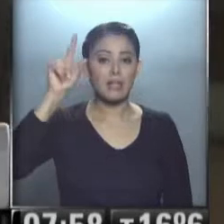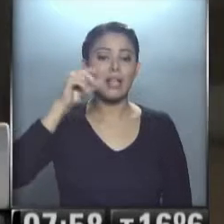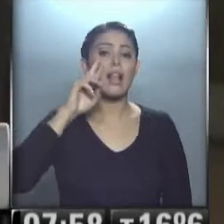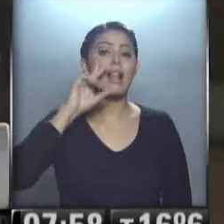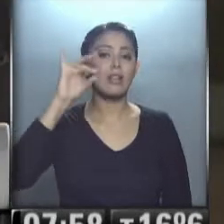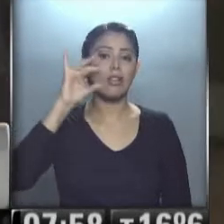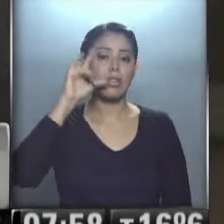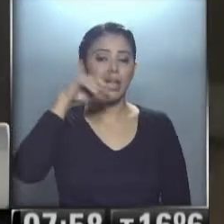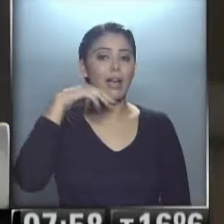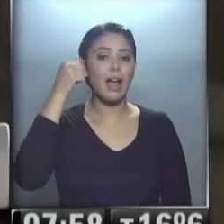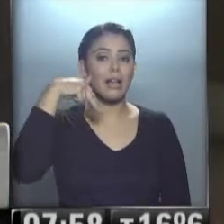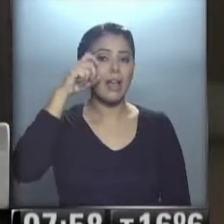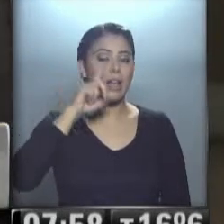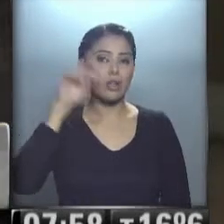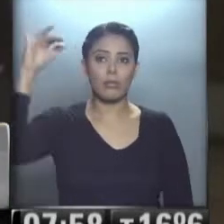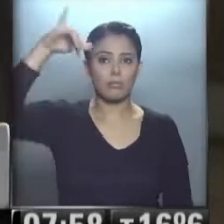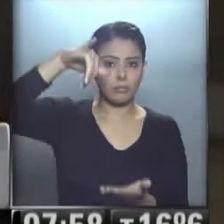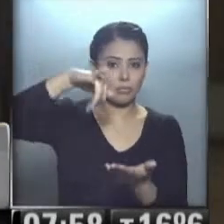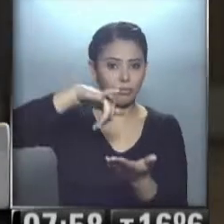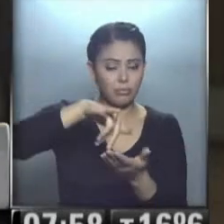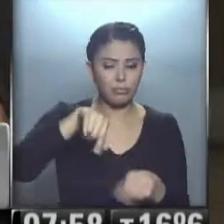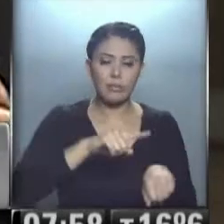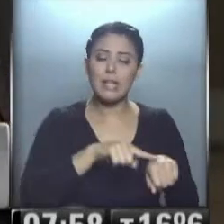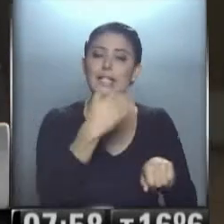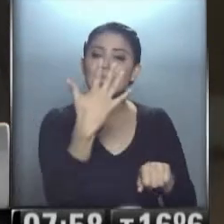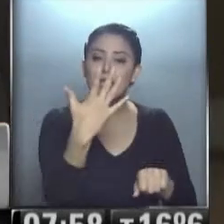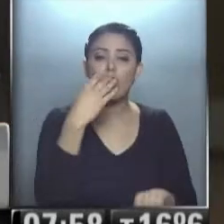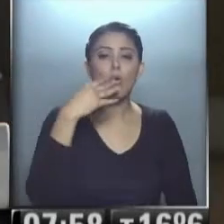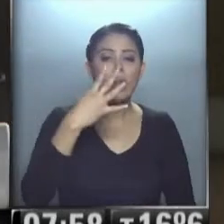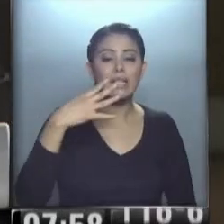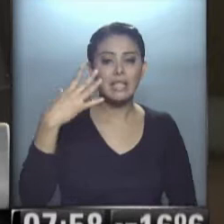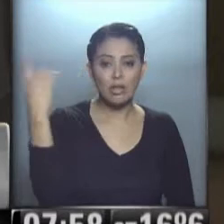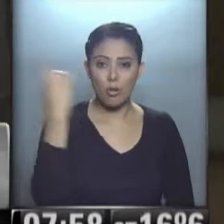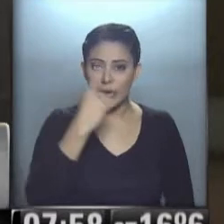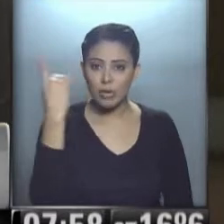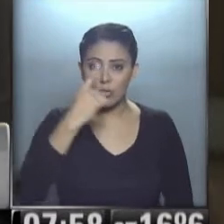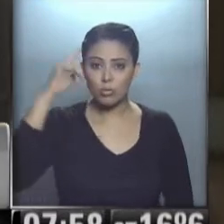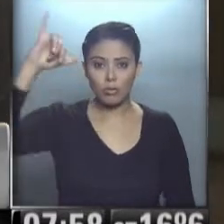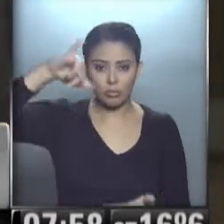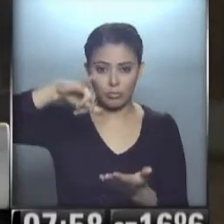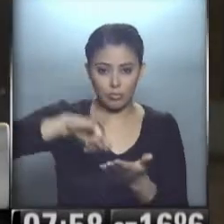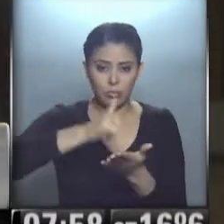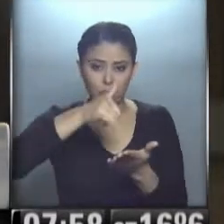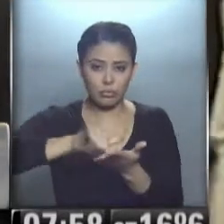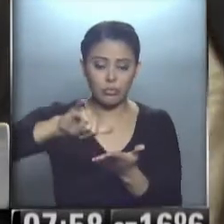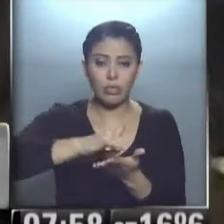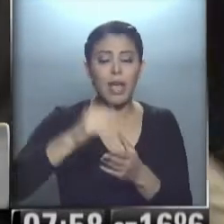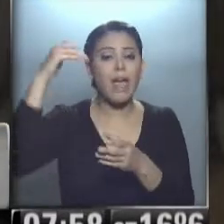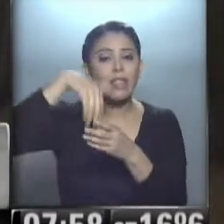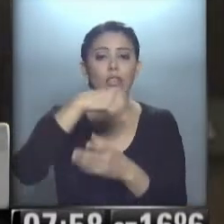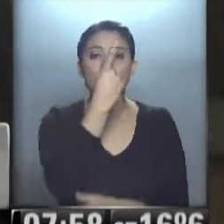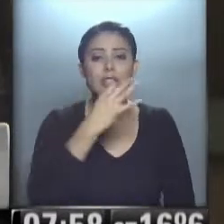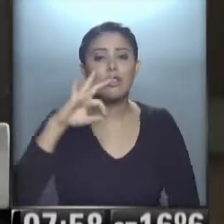toco pista esto fue exactamente a las 5 y 45 despistó los 106 pasajeros